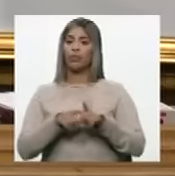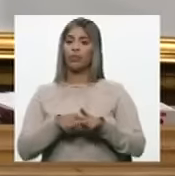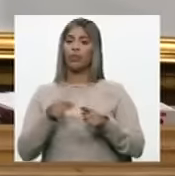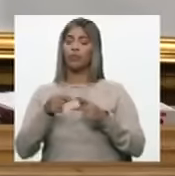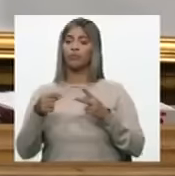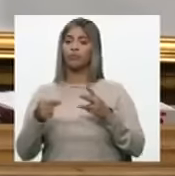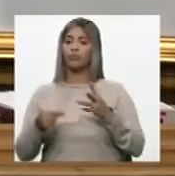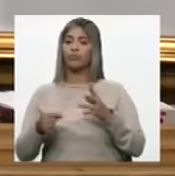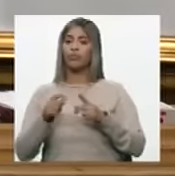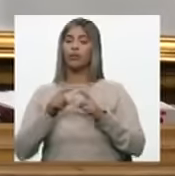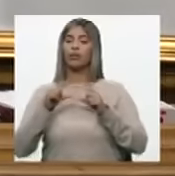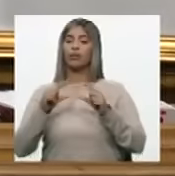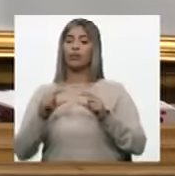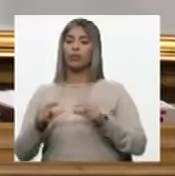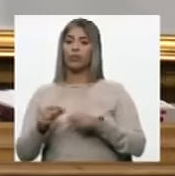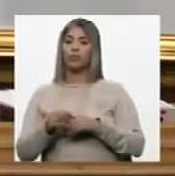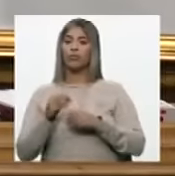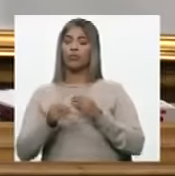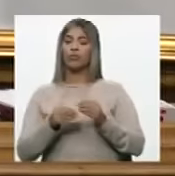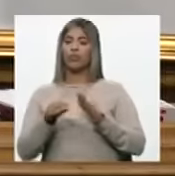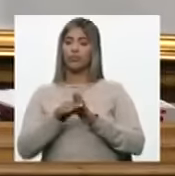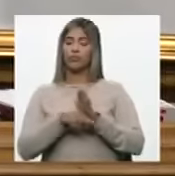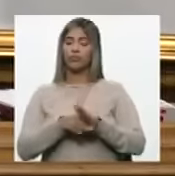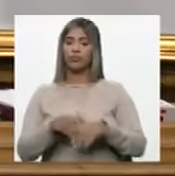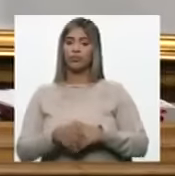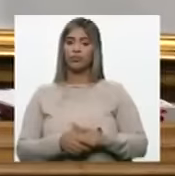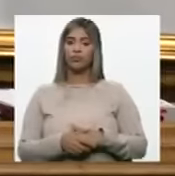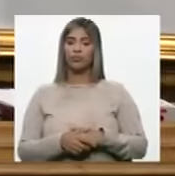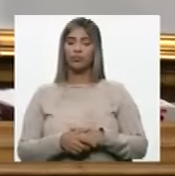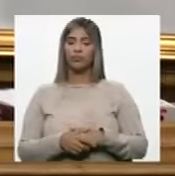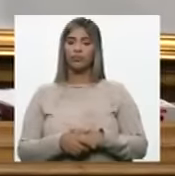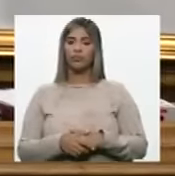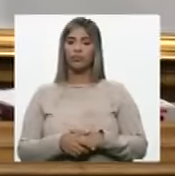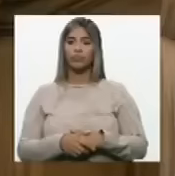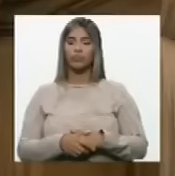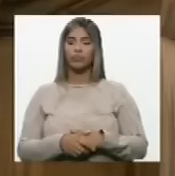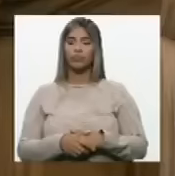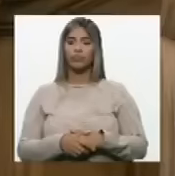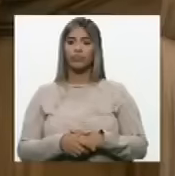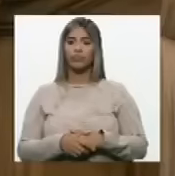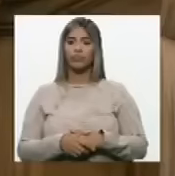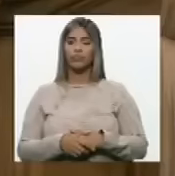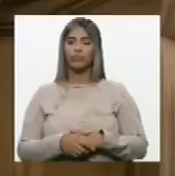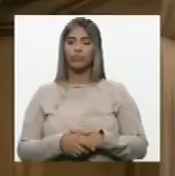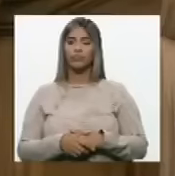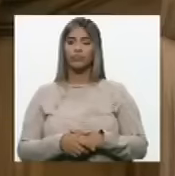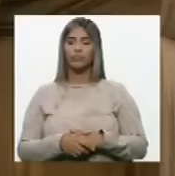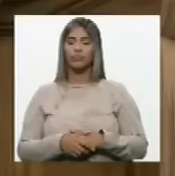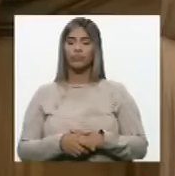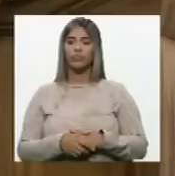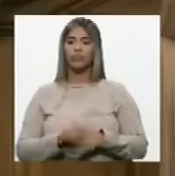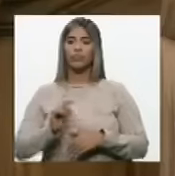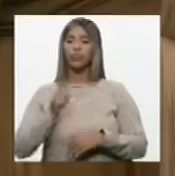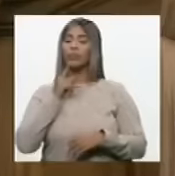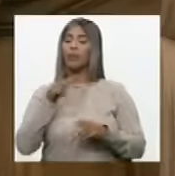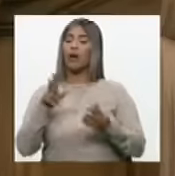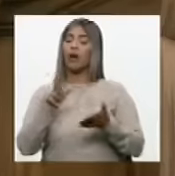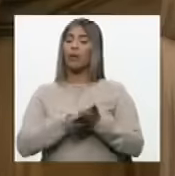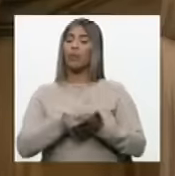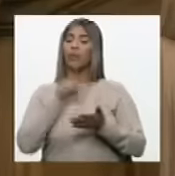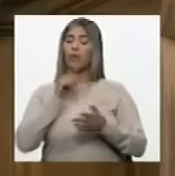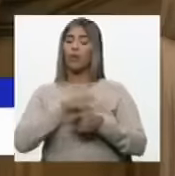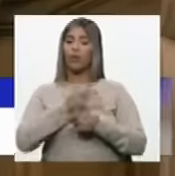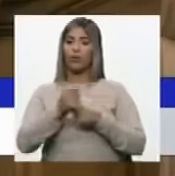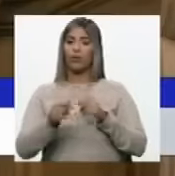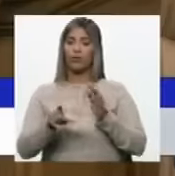denominaciones de los títulos, acápites y epígrafes. Primero, se sugiere aprobar sin modificación el título del proyecto de